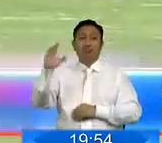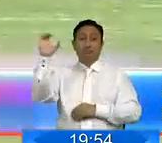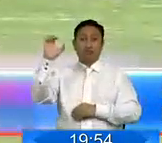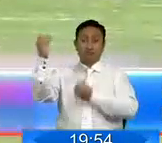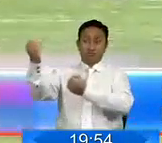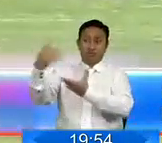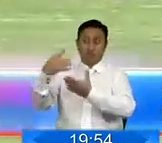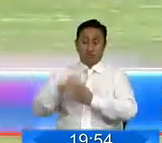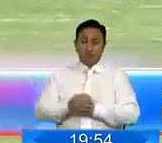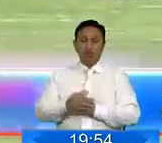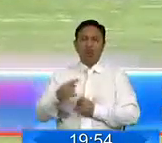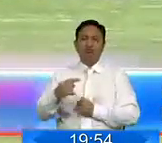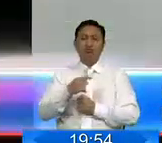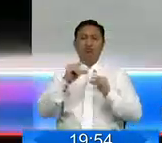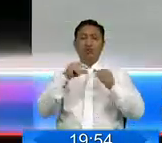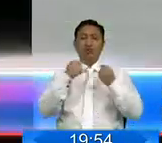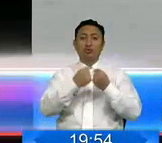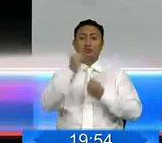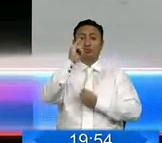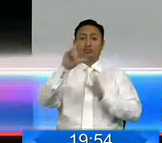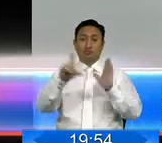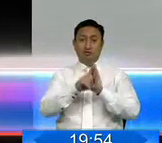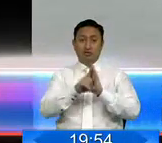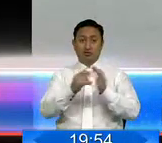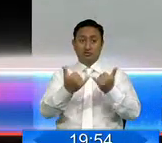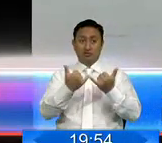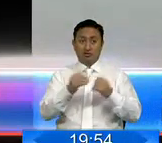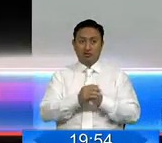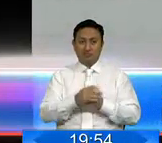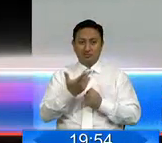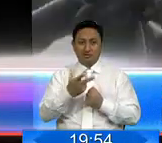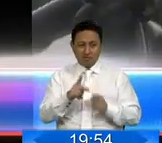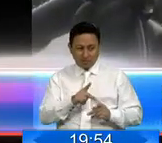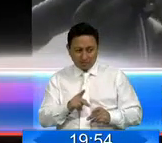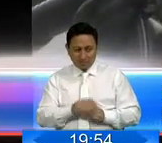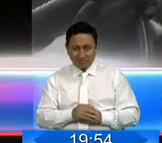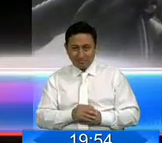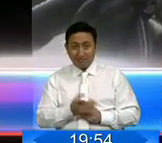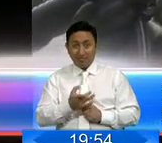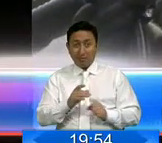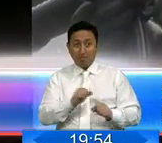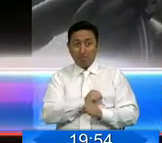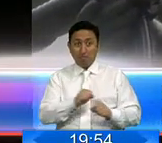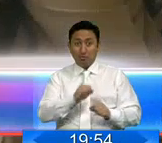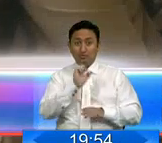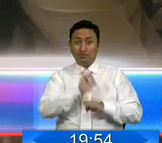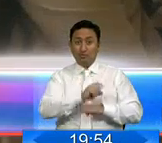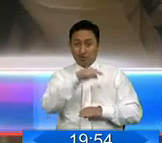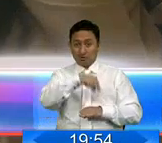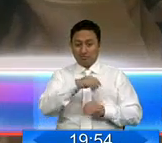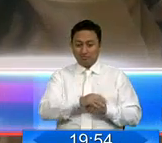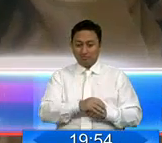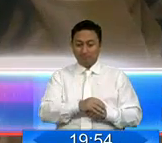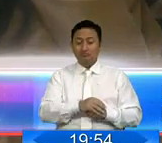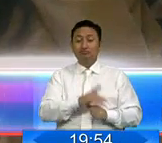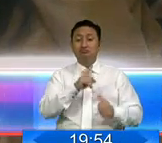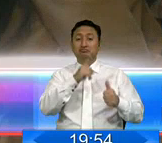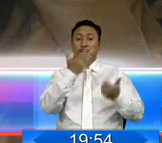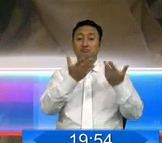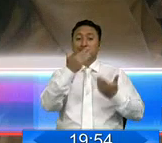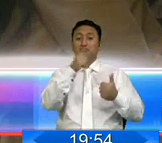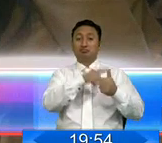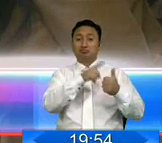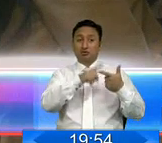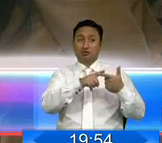colombiano que aseguró que grupos irregulares estarían planificando atentados con explosivos en Ecuador. Señaló a dos posibles